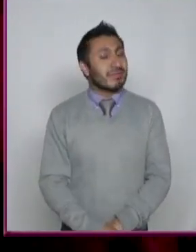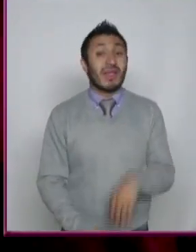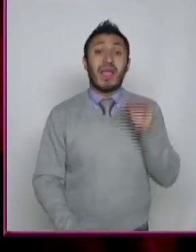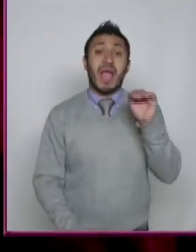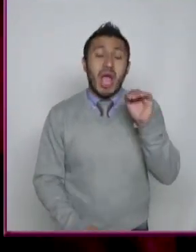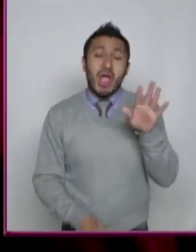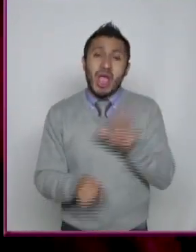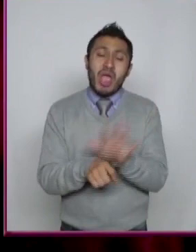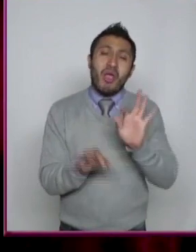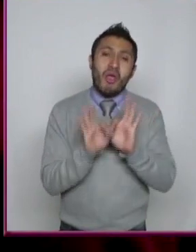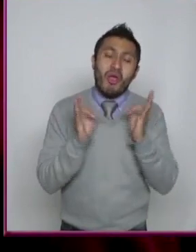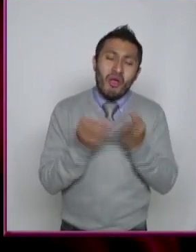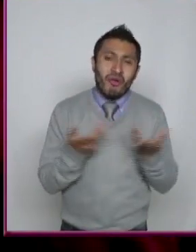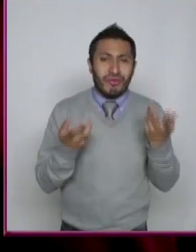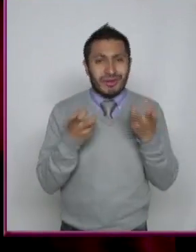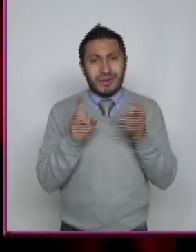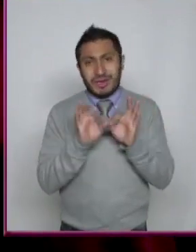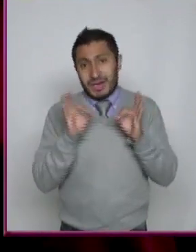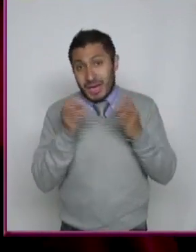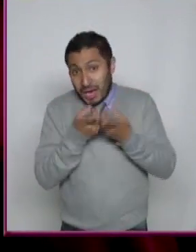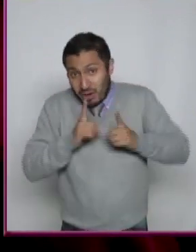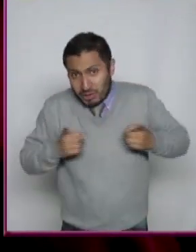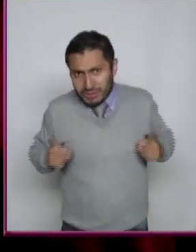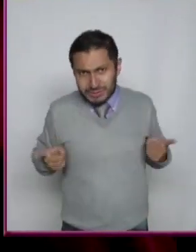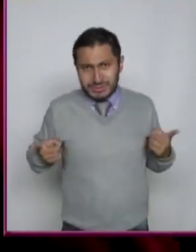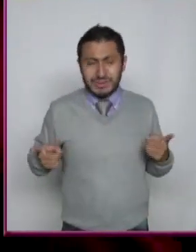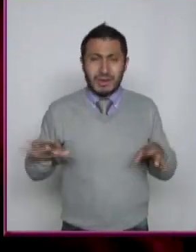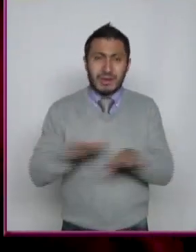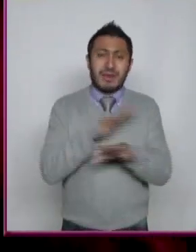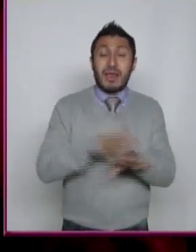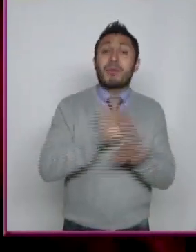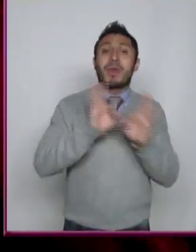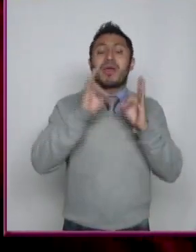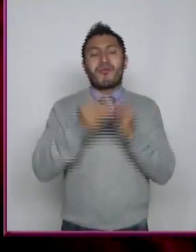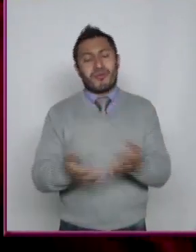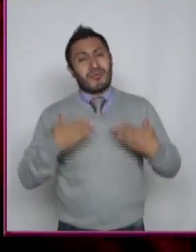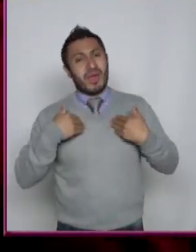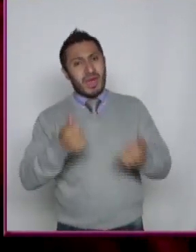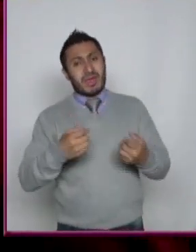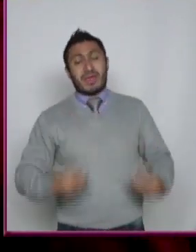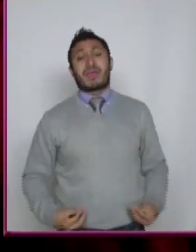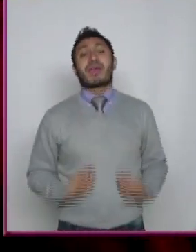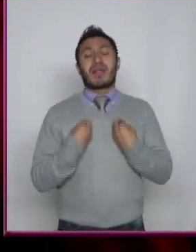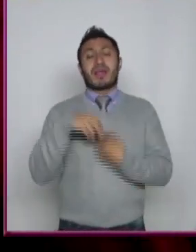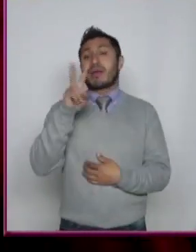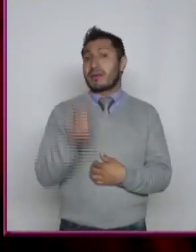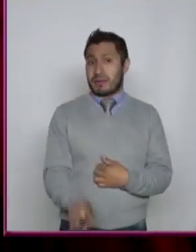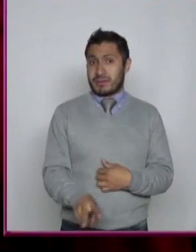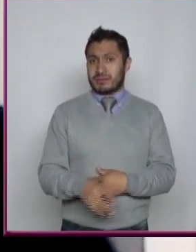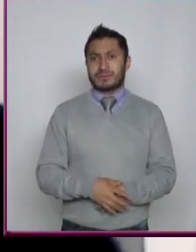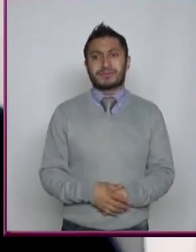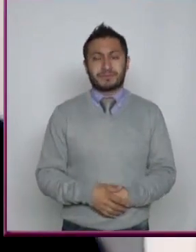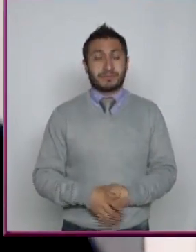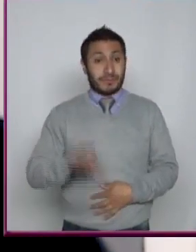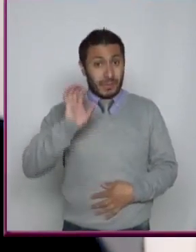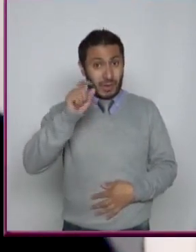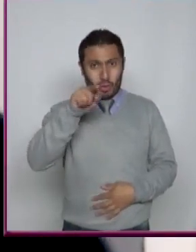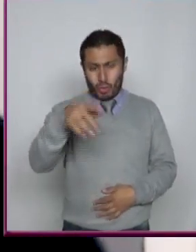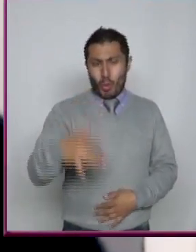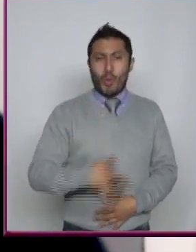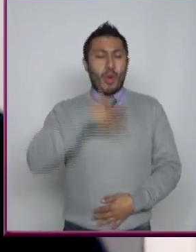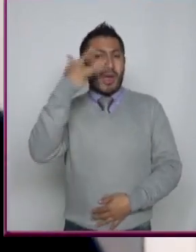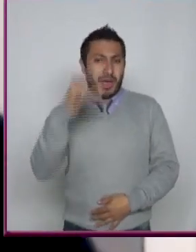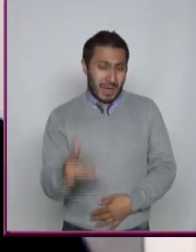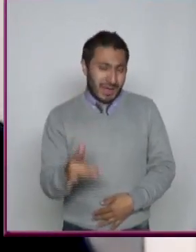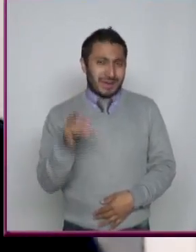qué manera este proceso cambia nuestra forma de ver la realidad? Cuando pasas por el